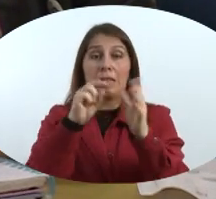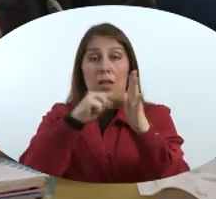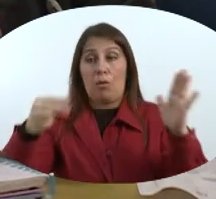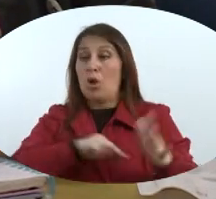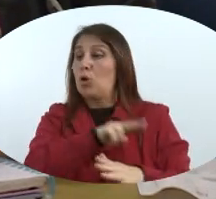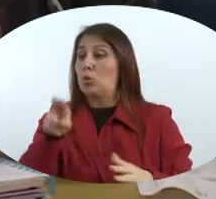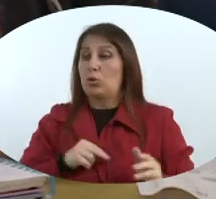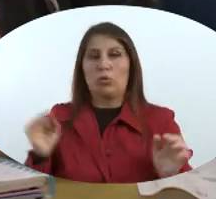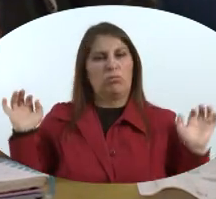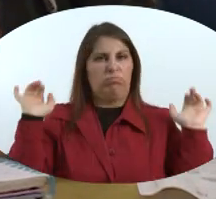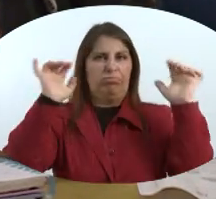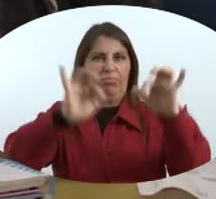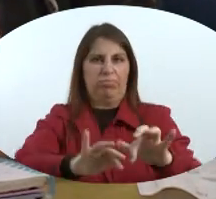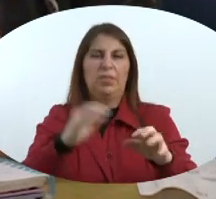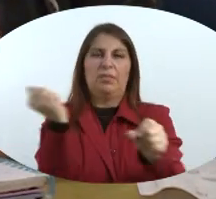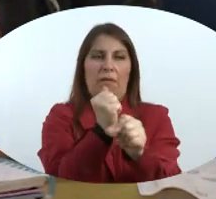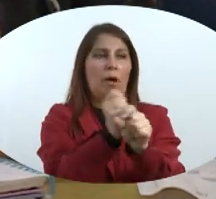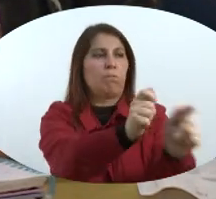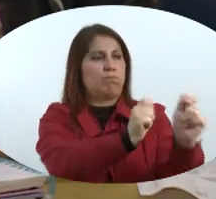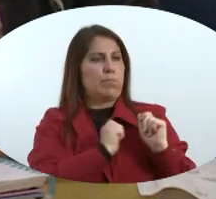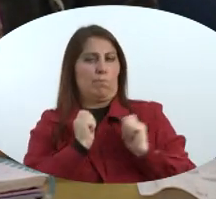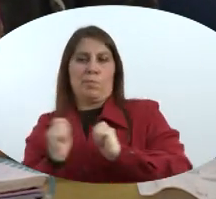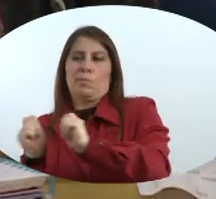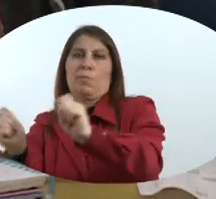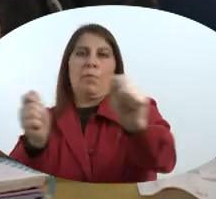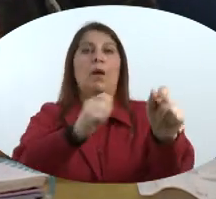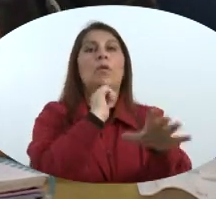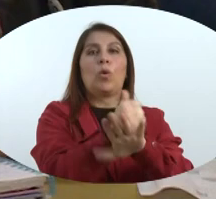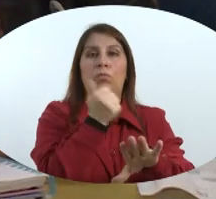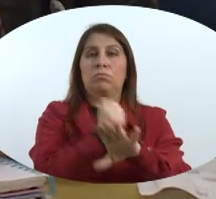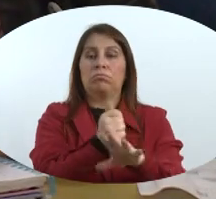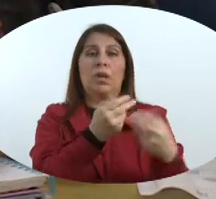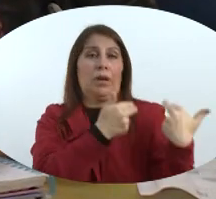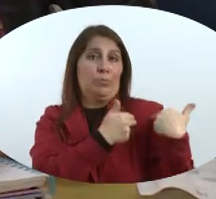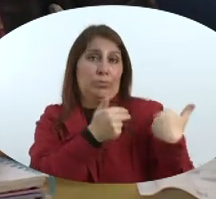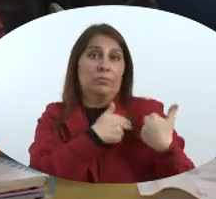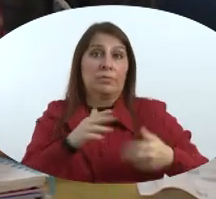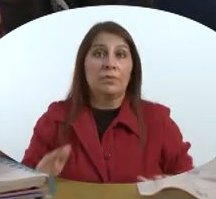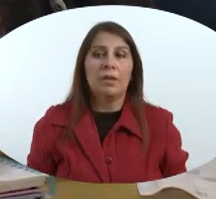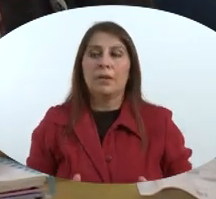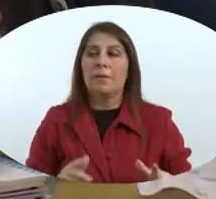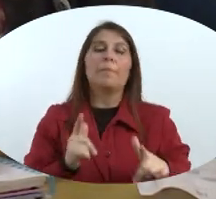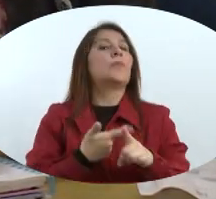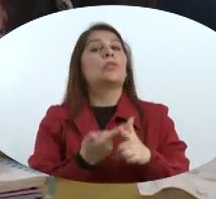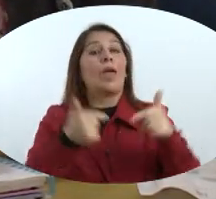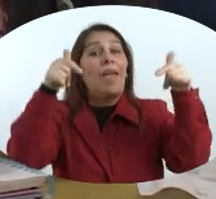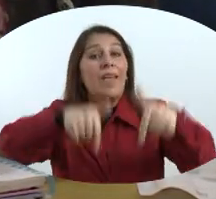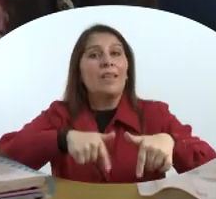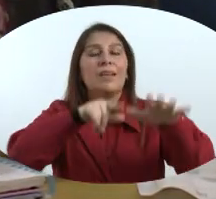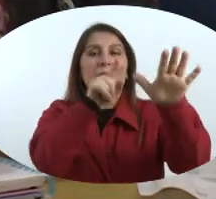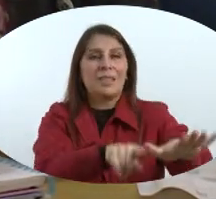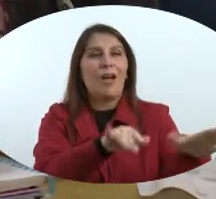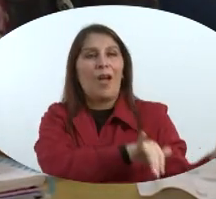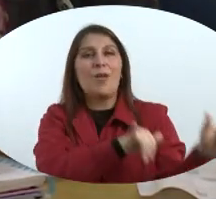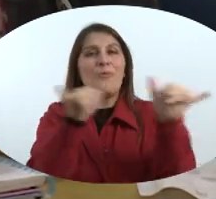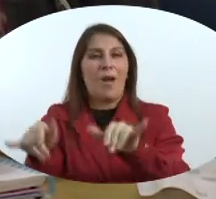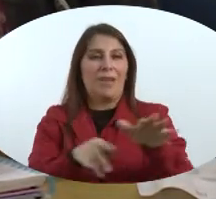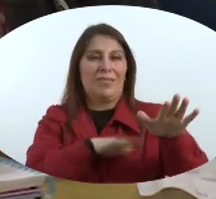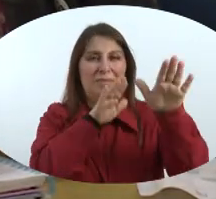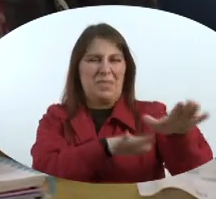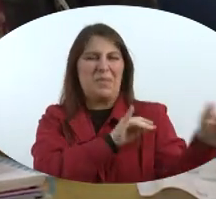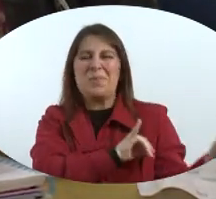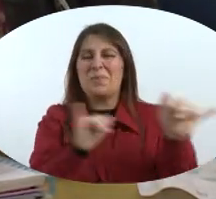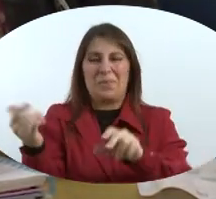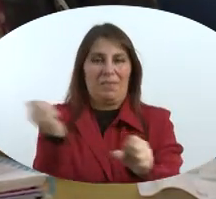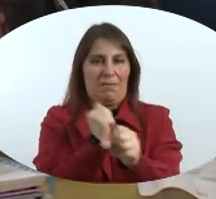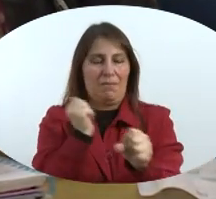y ahí hemos estado todos con tareas delegadas y esa sería el espíritu que también tendríamos en esta representación yo